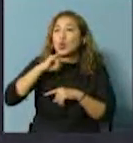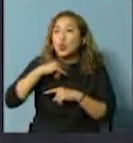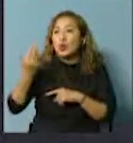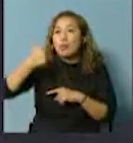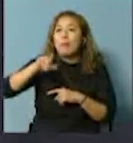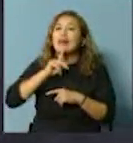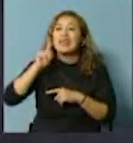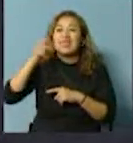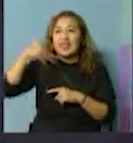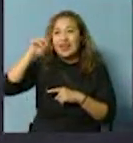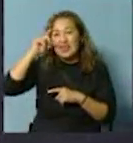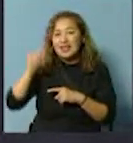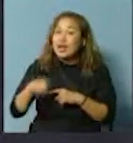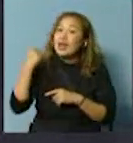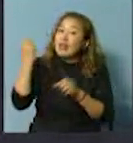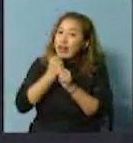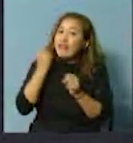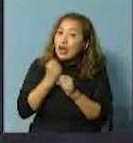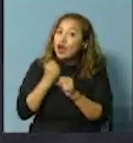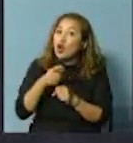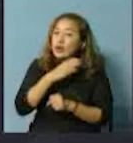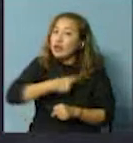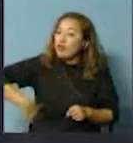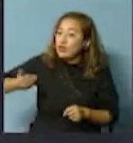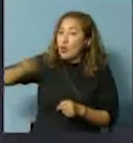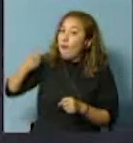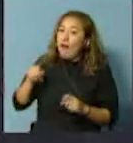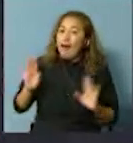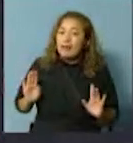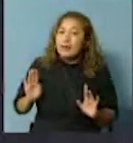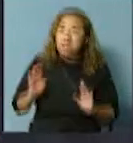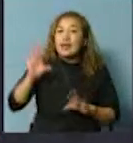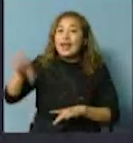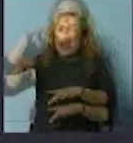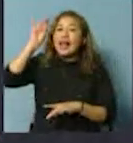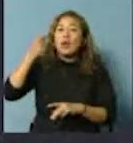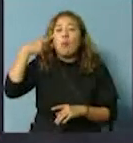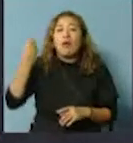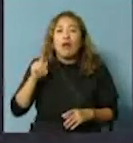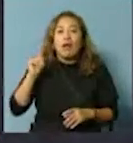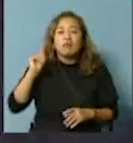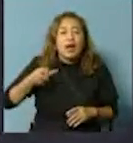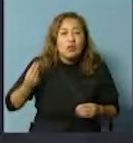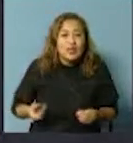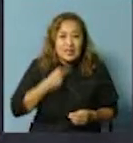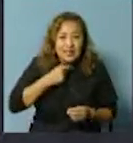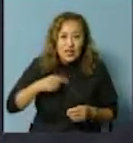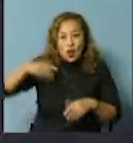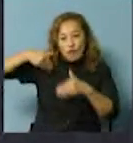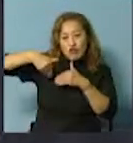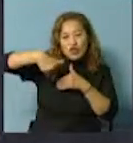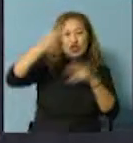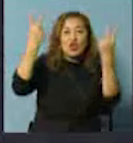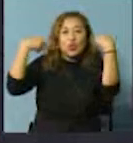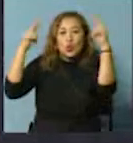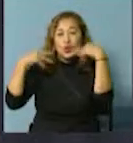que fue funcionario en el gobierno anterior porque eligieron a juan martearena porque quieren una proyección turística